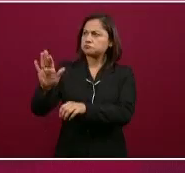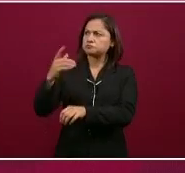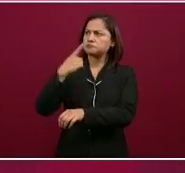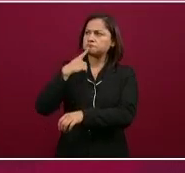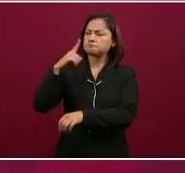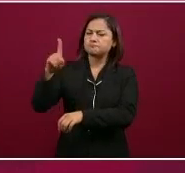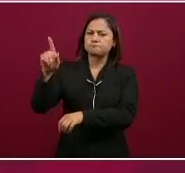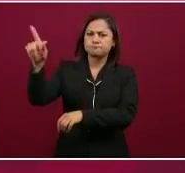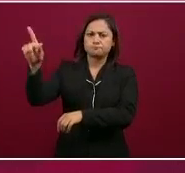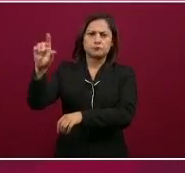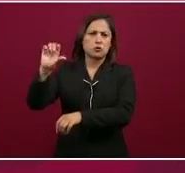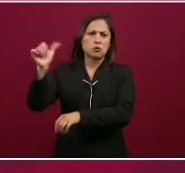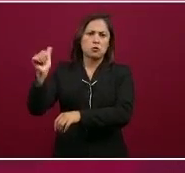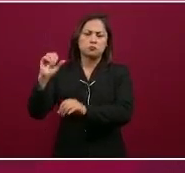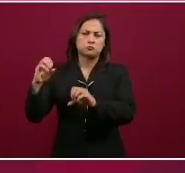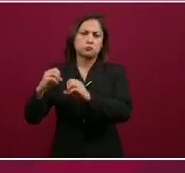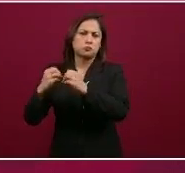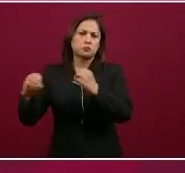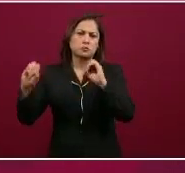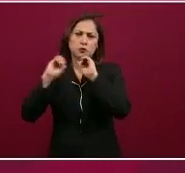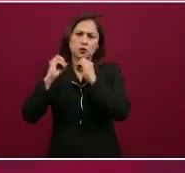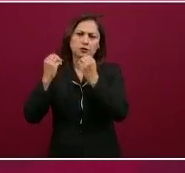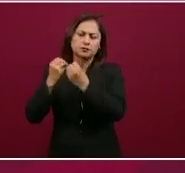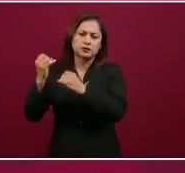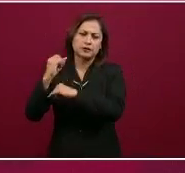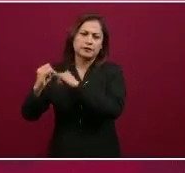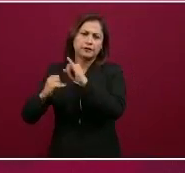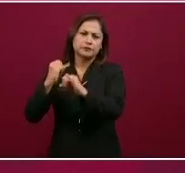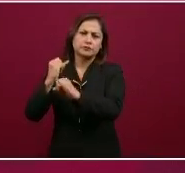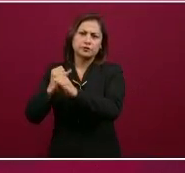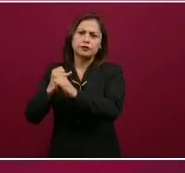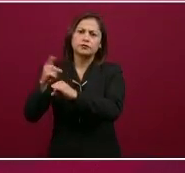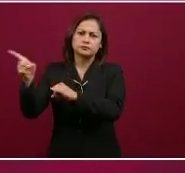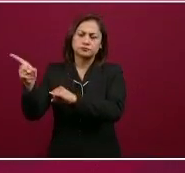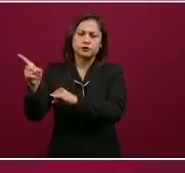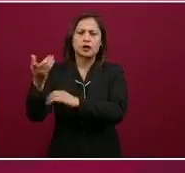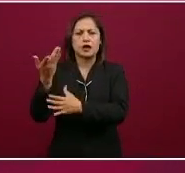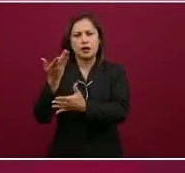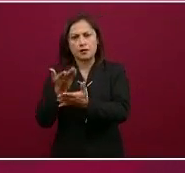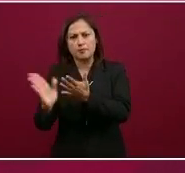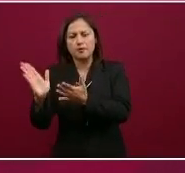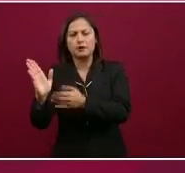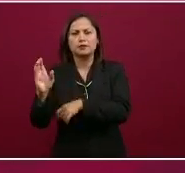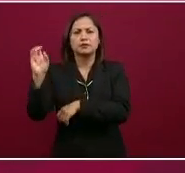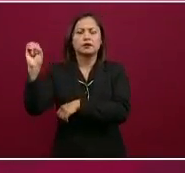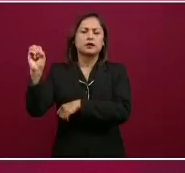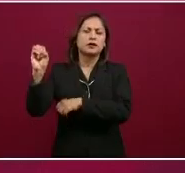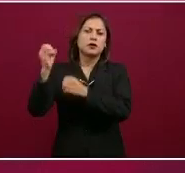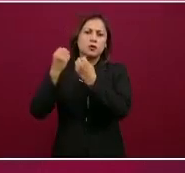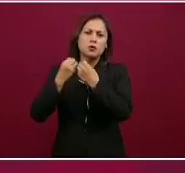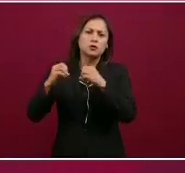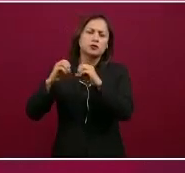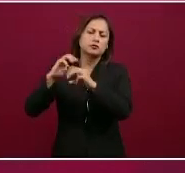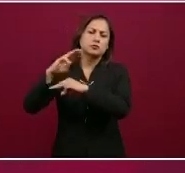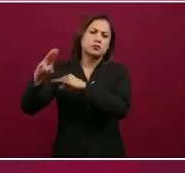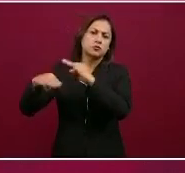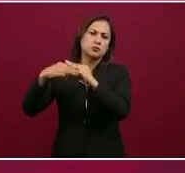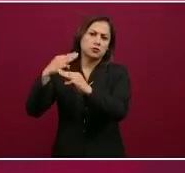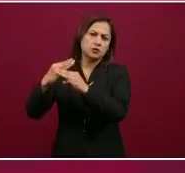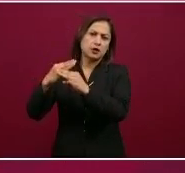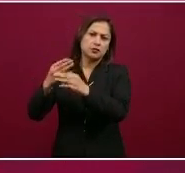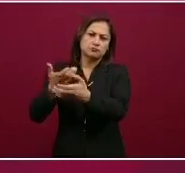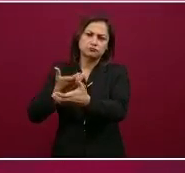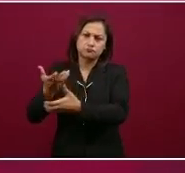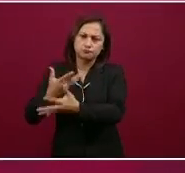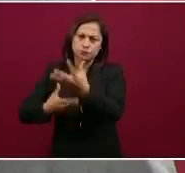internacionales y existe también la vía de la Organización Mundial del Comercio.